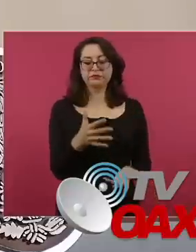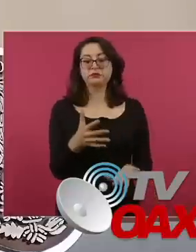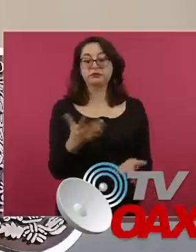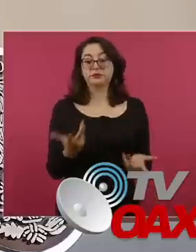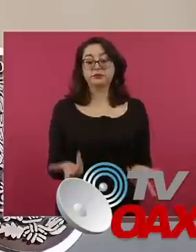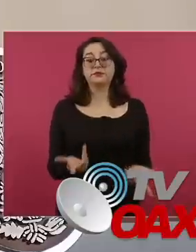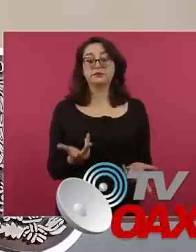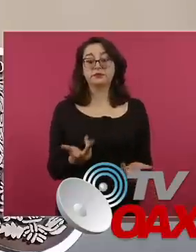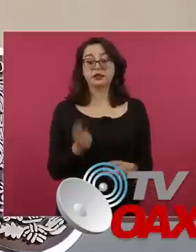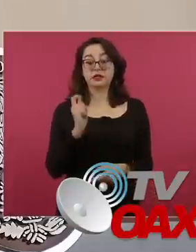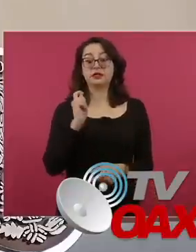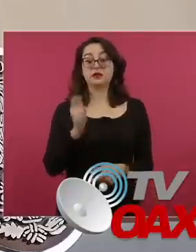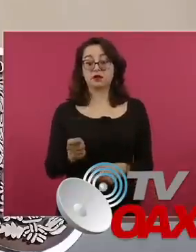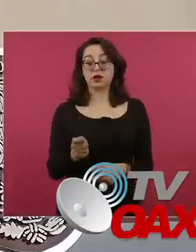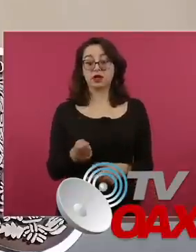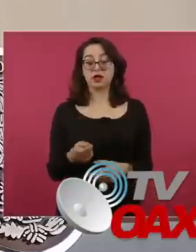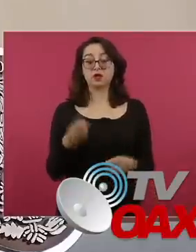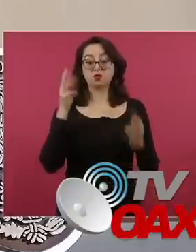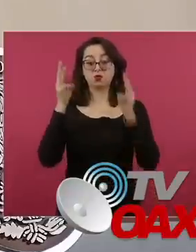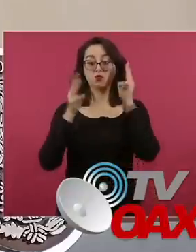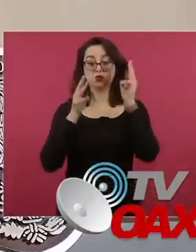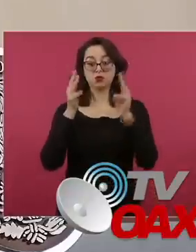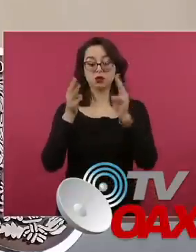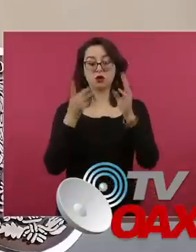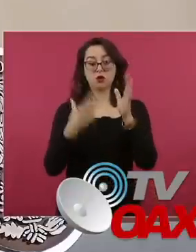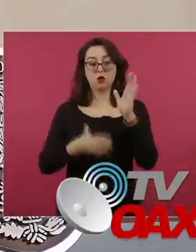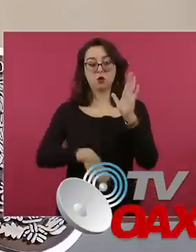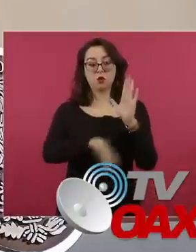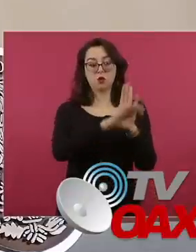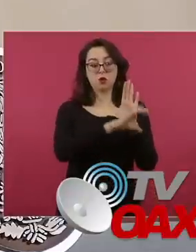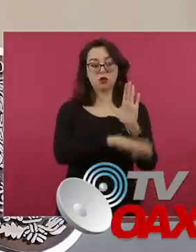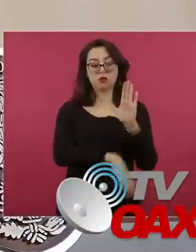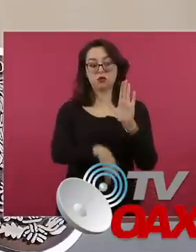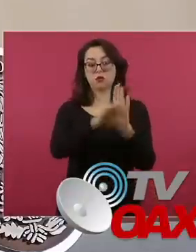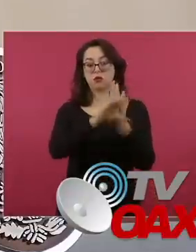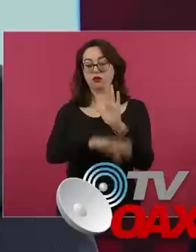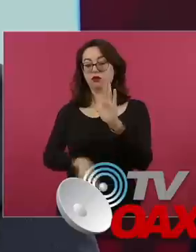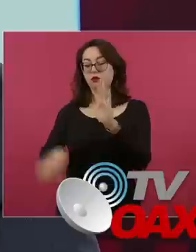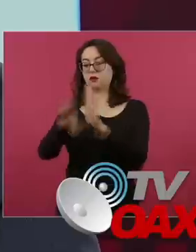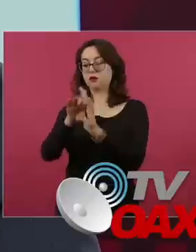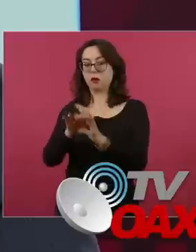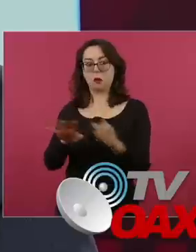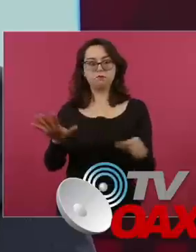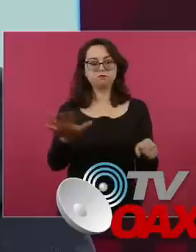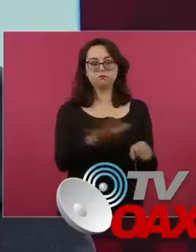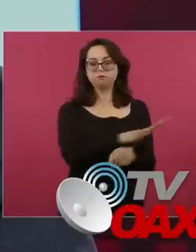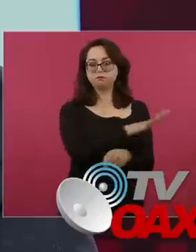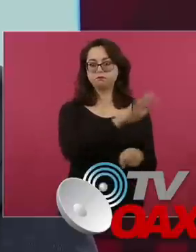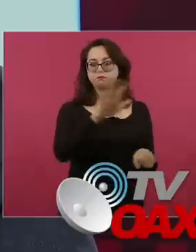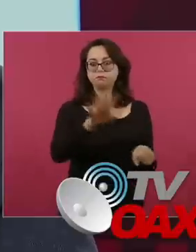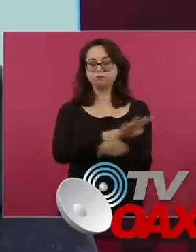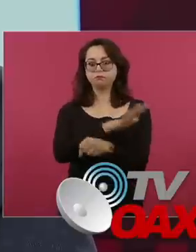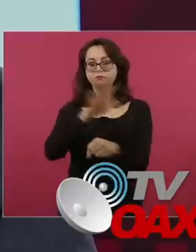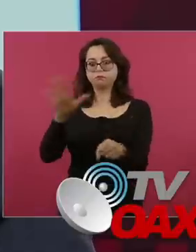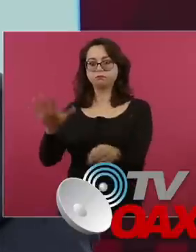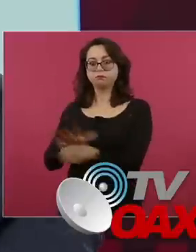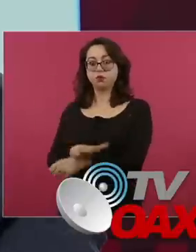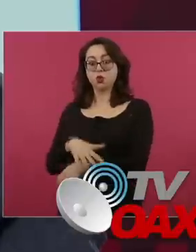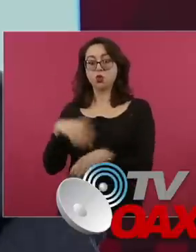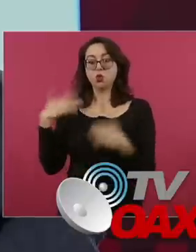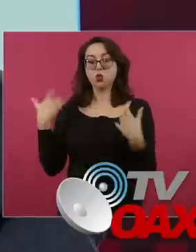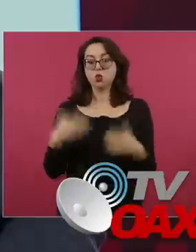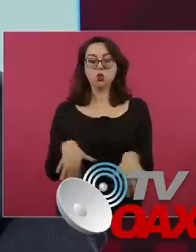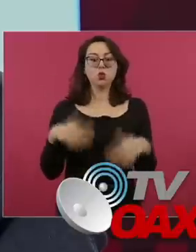varios cuartos solo de este material cerámico, que es, insisto, información muy